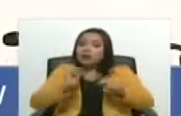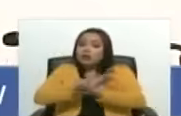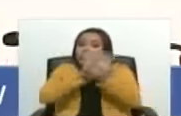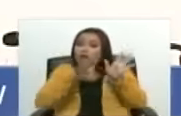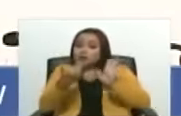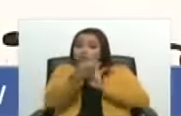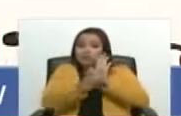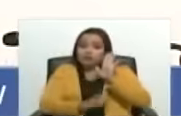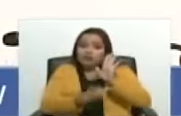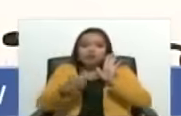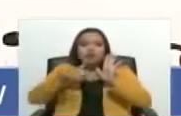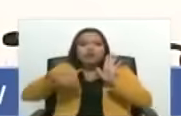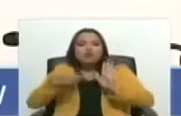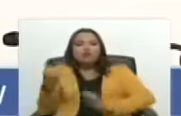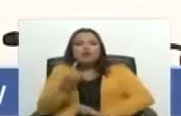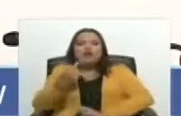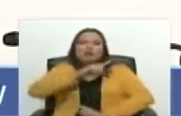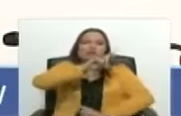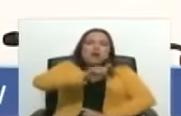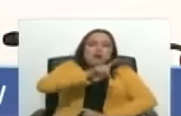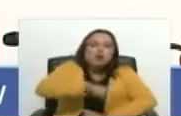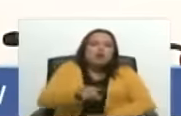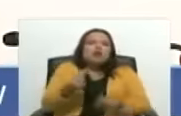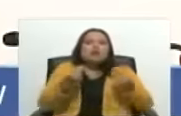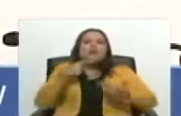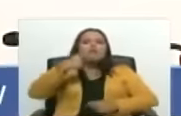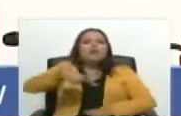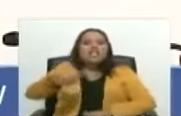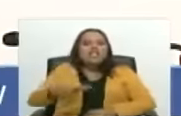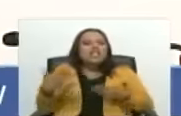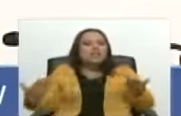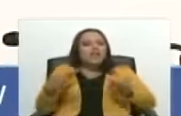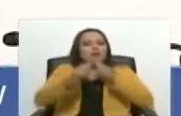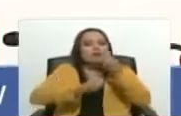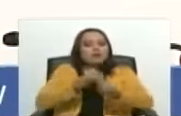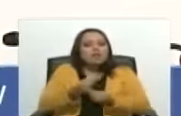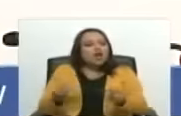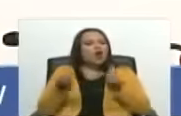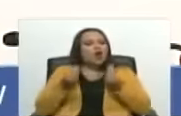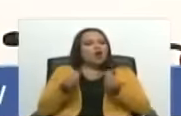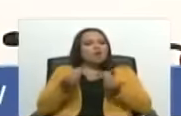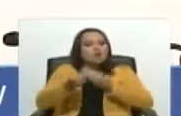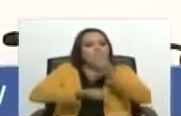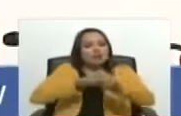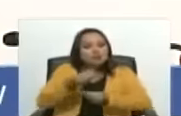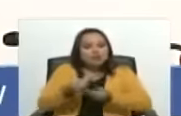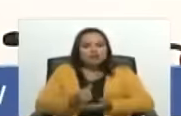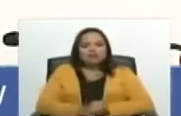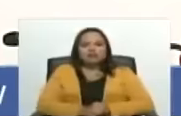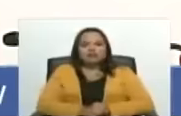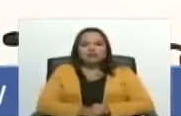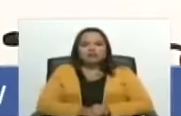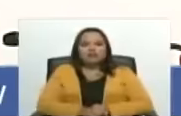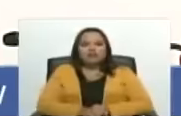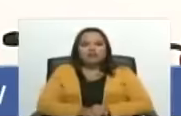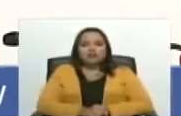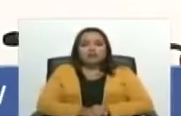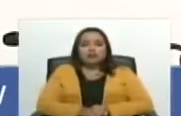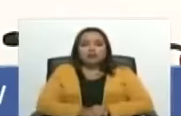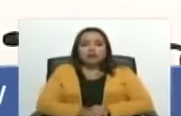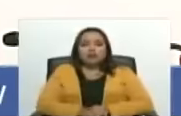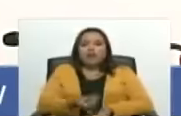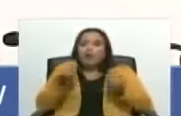estamos es consultando las políticas, el qué, el cómo hacerlo. El qué está claro, el